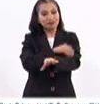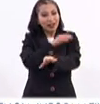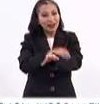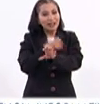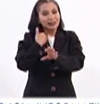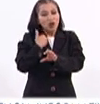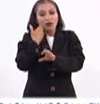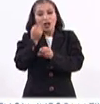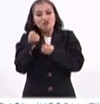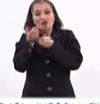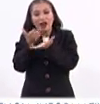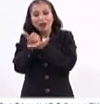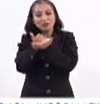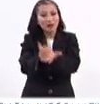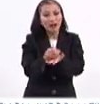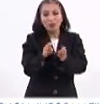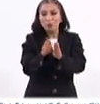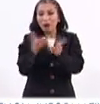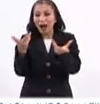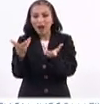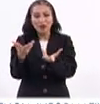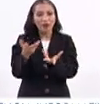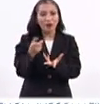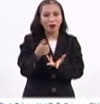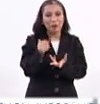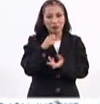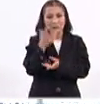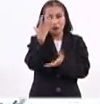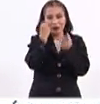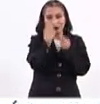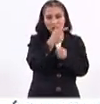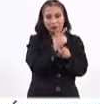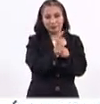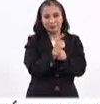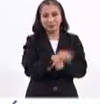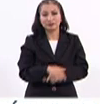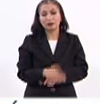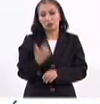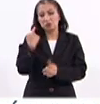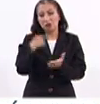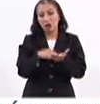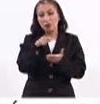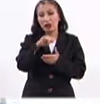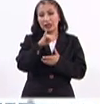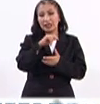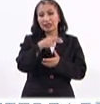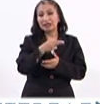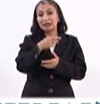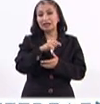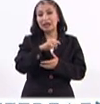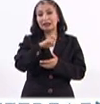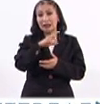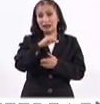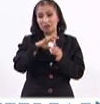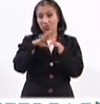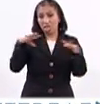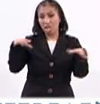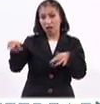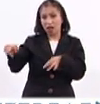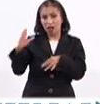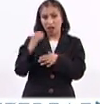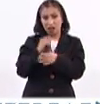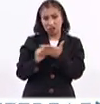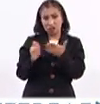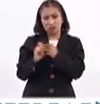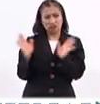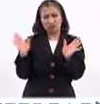energía de poder aportar y poder aprender parte de su carrera. Y bueno, consideramos que la ingeniería no está separada de este tipo